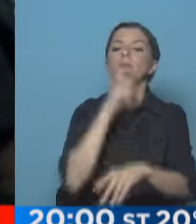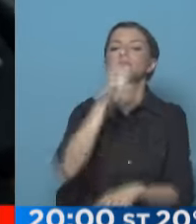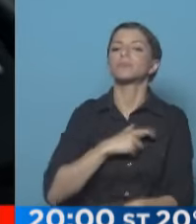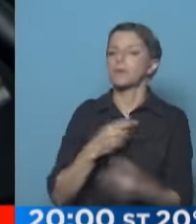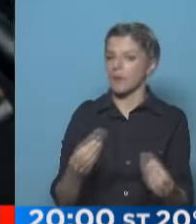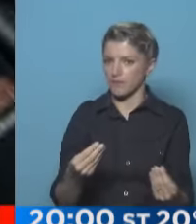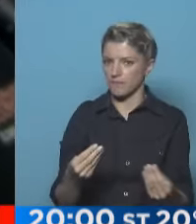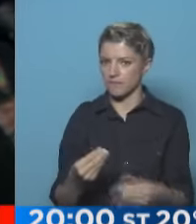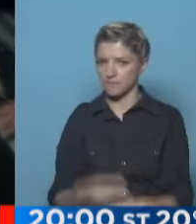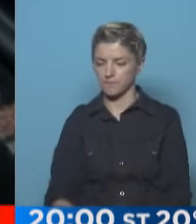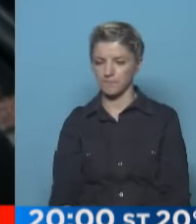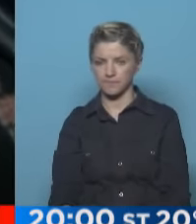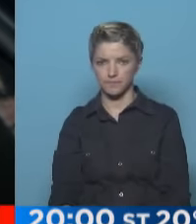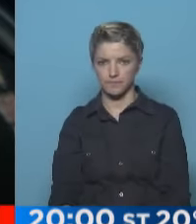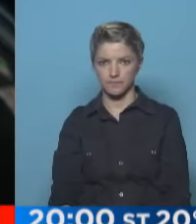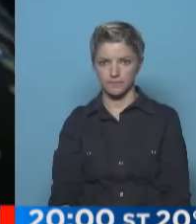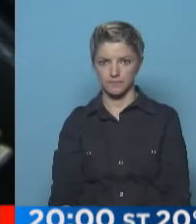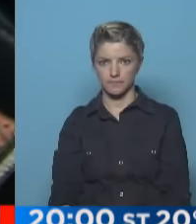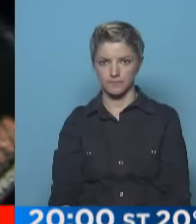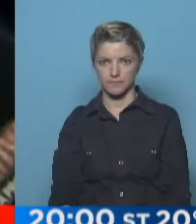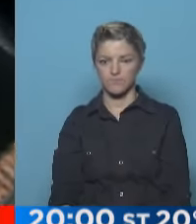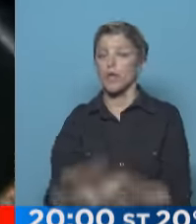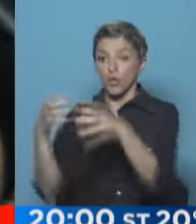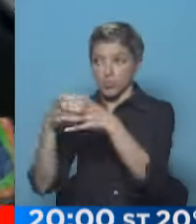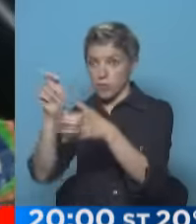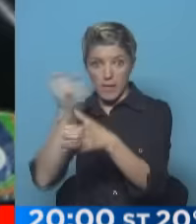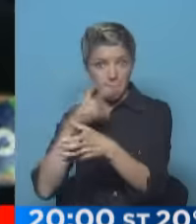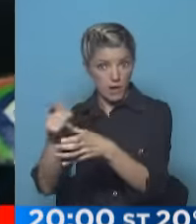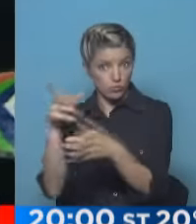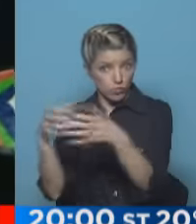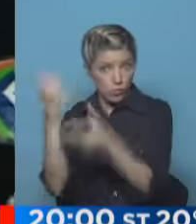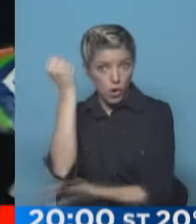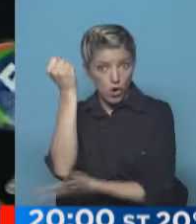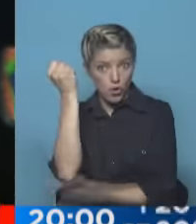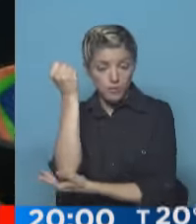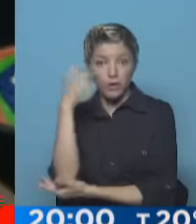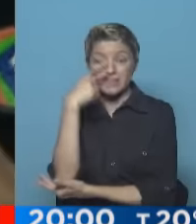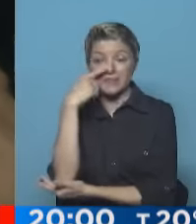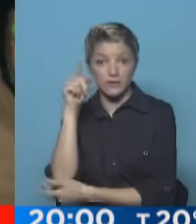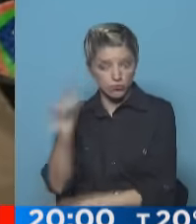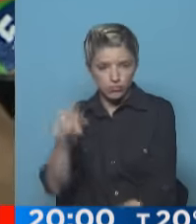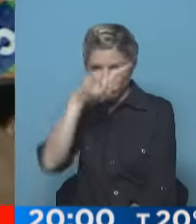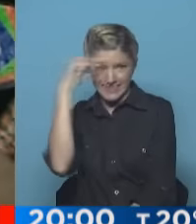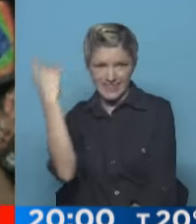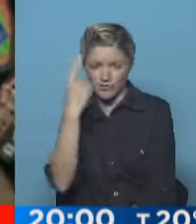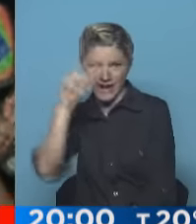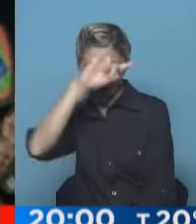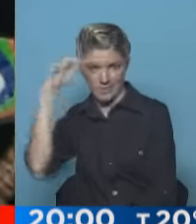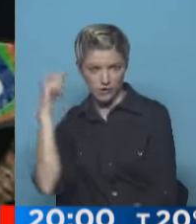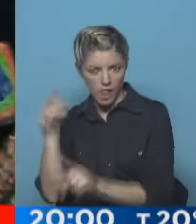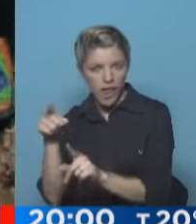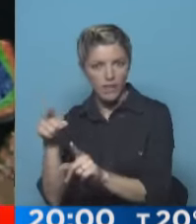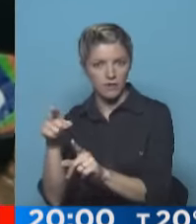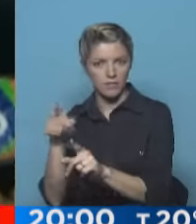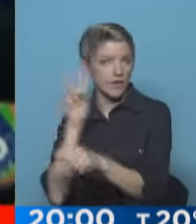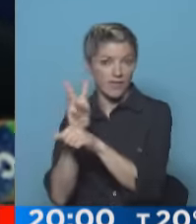cioli fue macri todo su grupo económico los intereses poderosos nacionales e internacionales que están